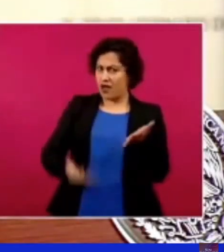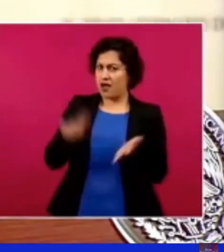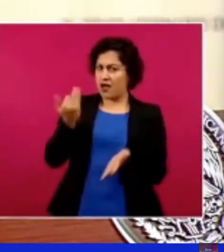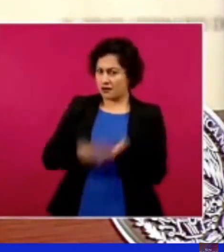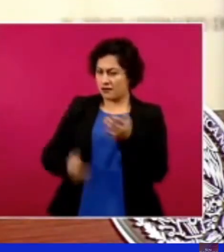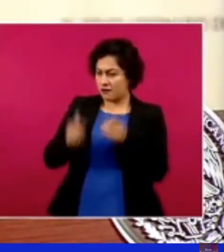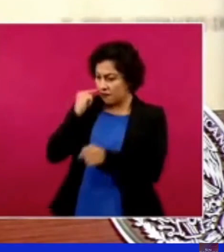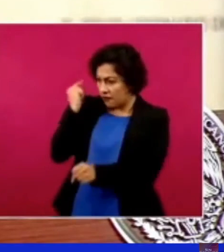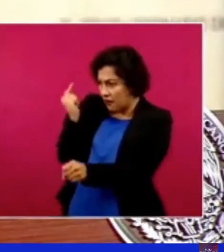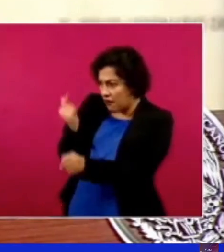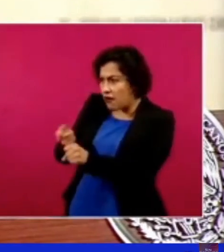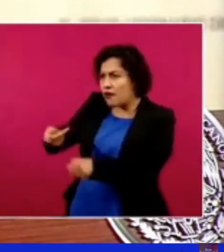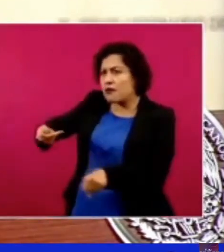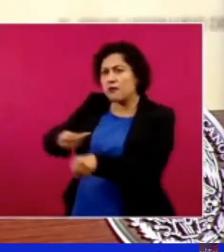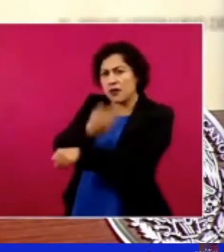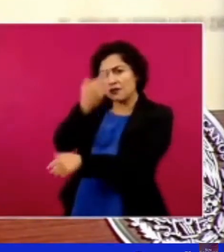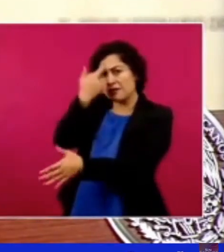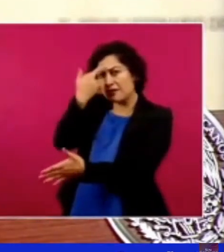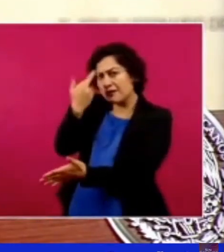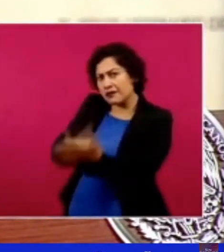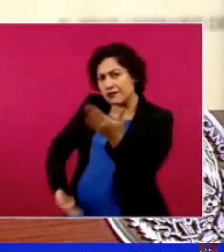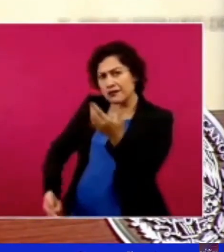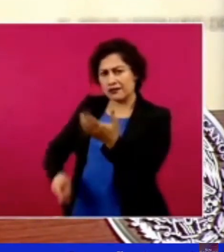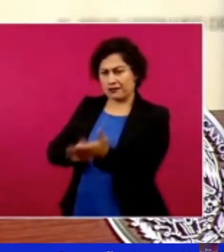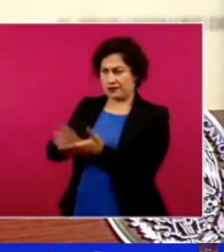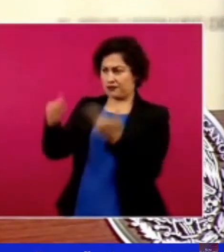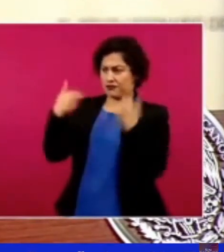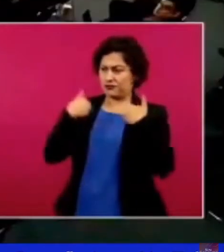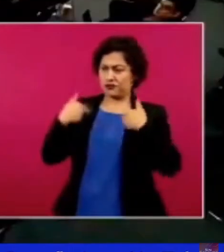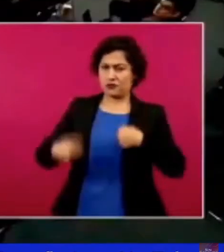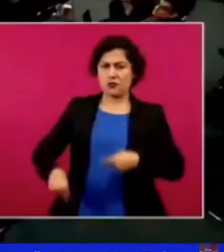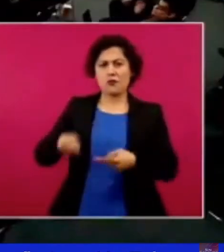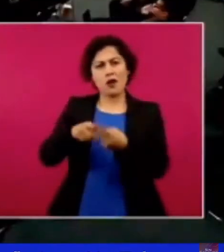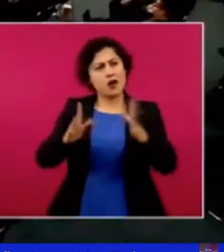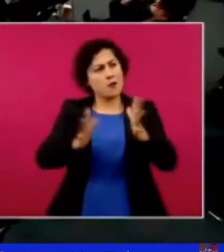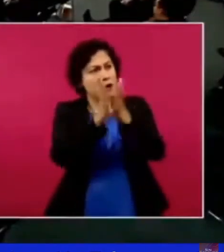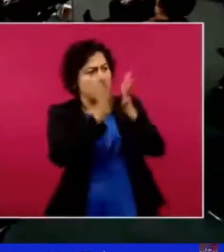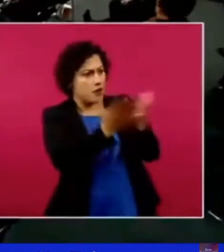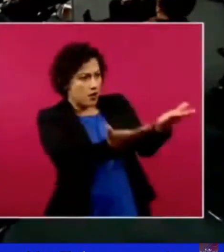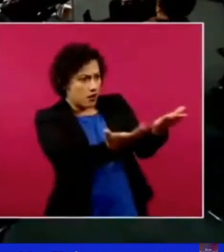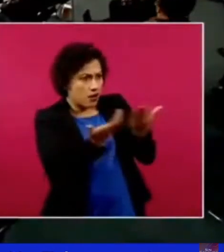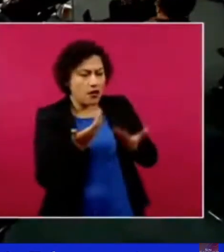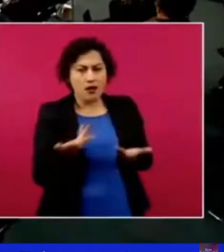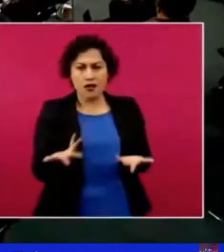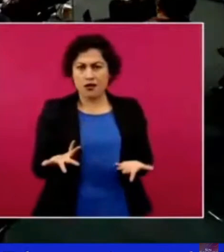Las violaciones de derechos humanos, de la falta de democracia, de las imposiciones